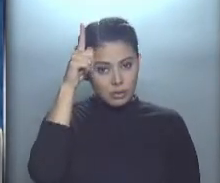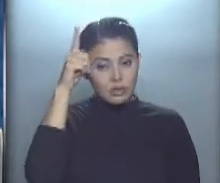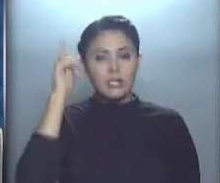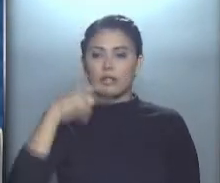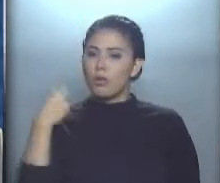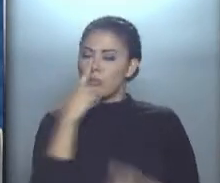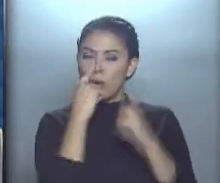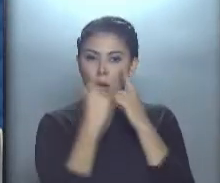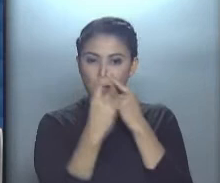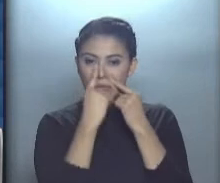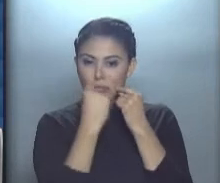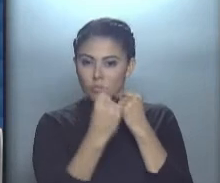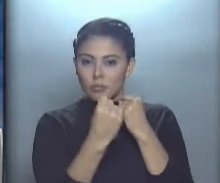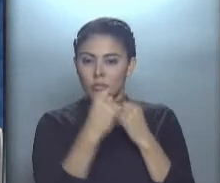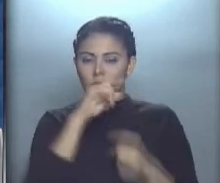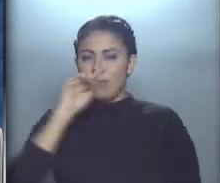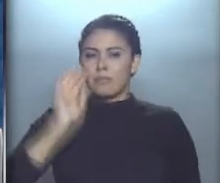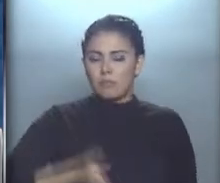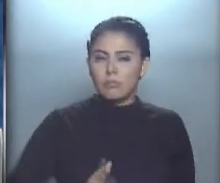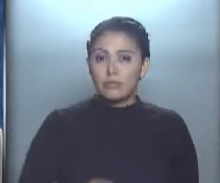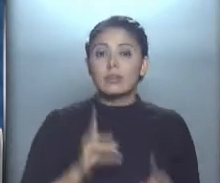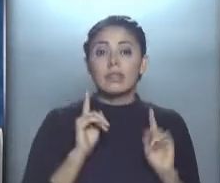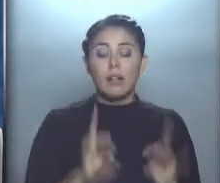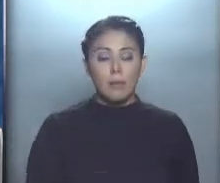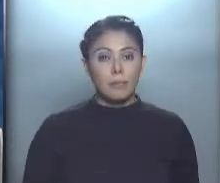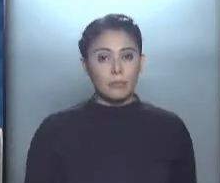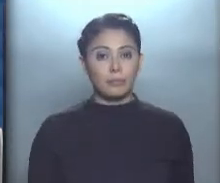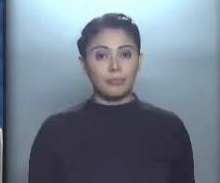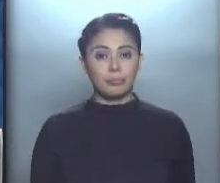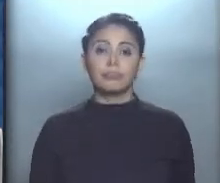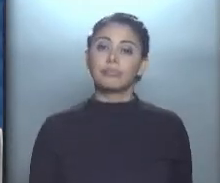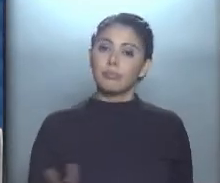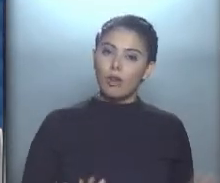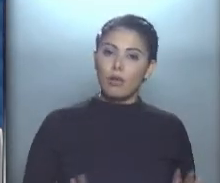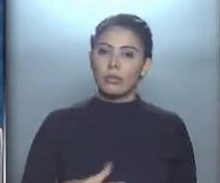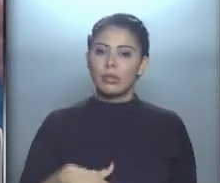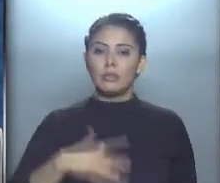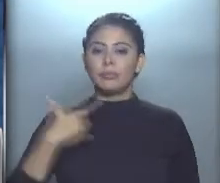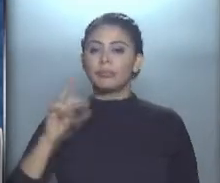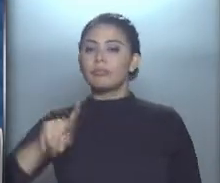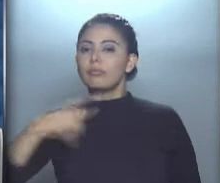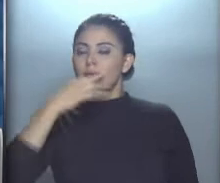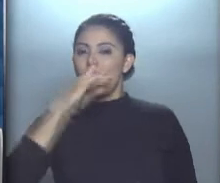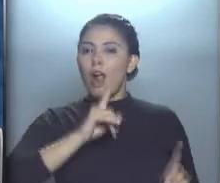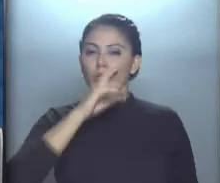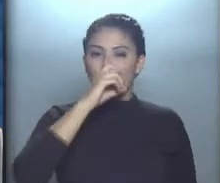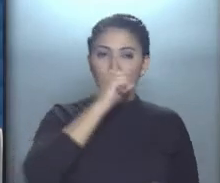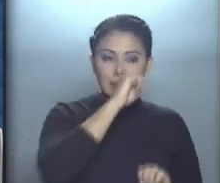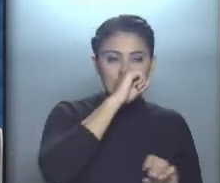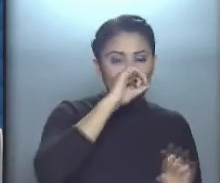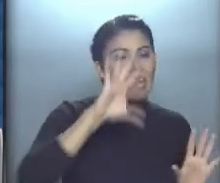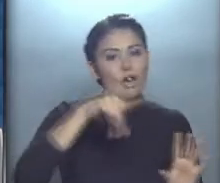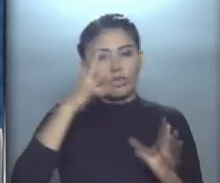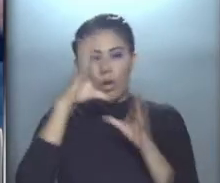una protesta muy virulenta, pero a su vez con cierto nivel de consentimiento explícito e implícito de la